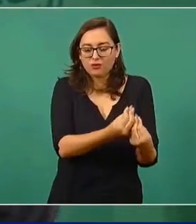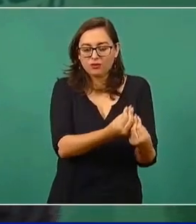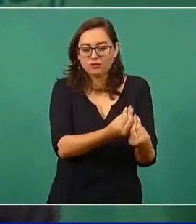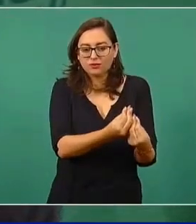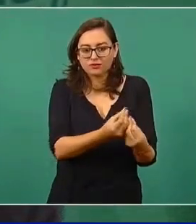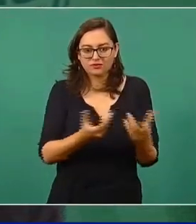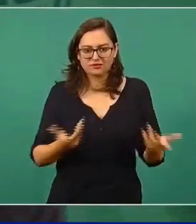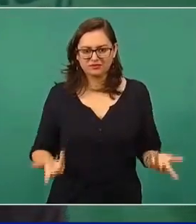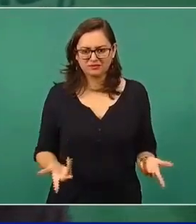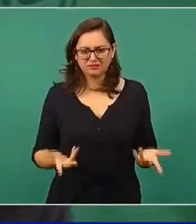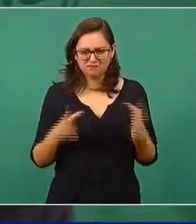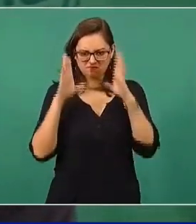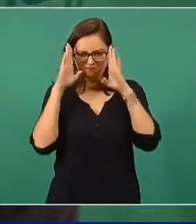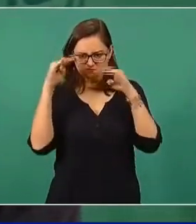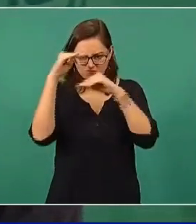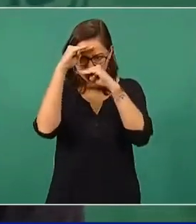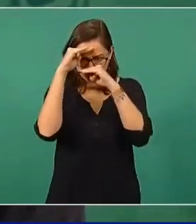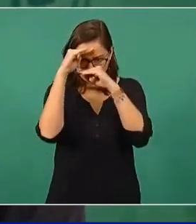Su conservadurismo, ¿no?